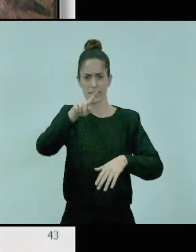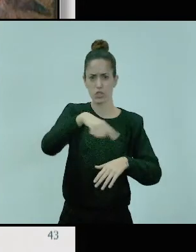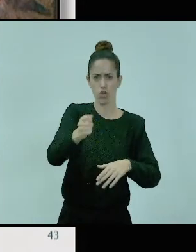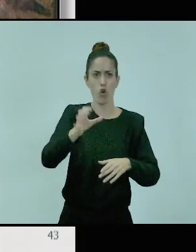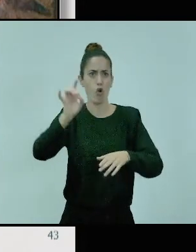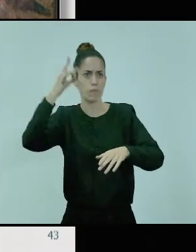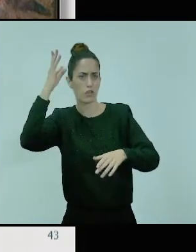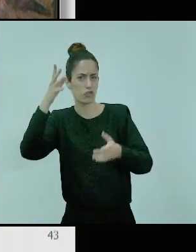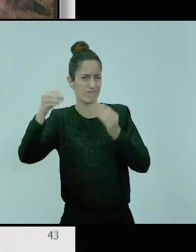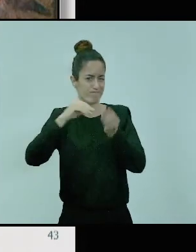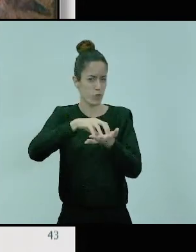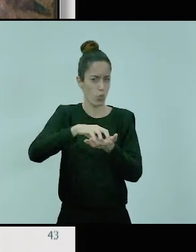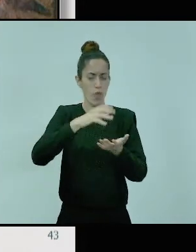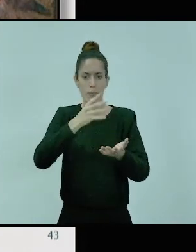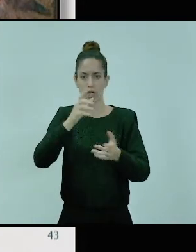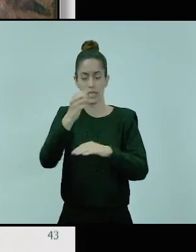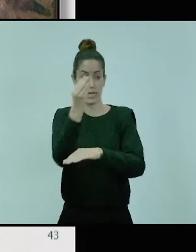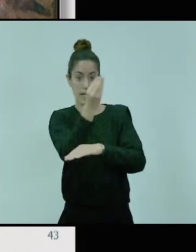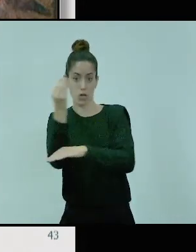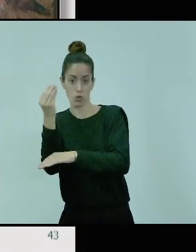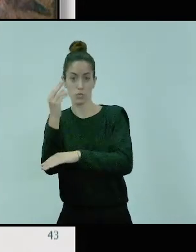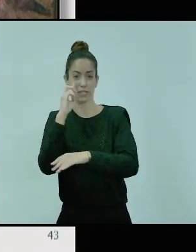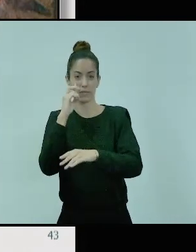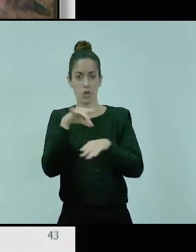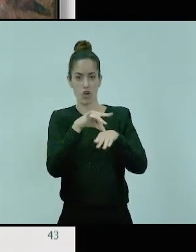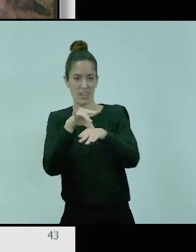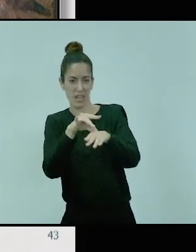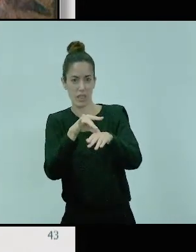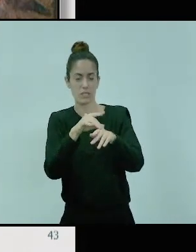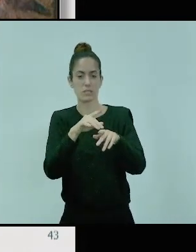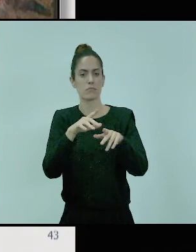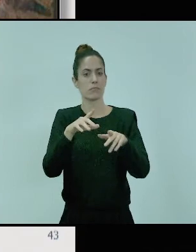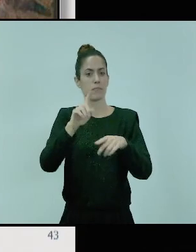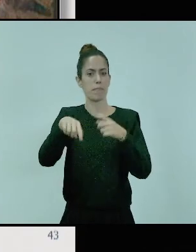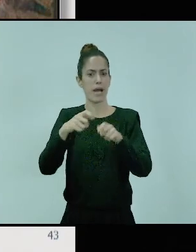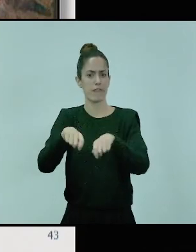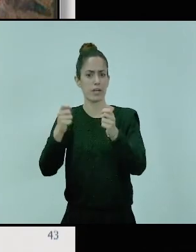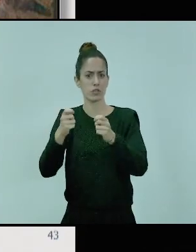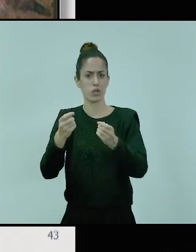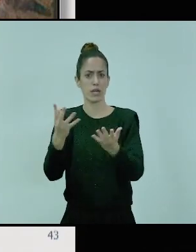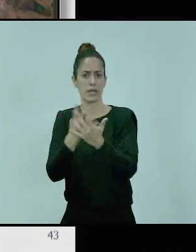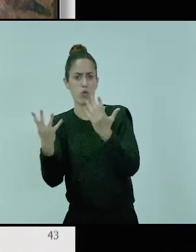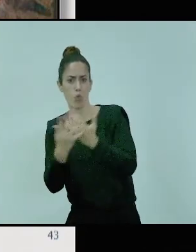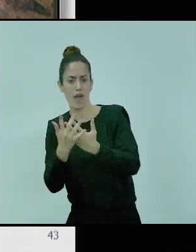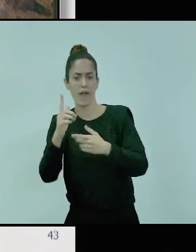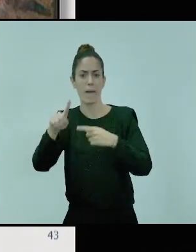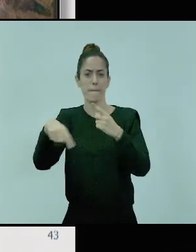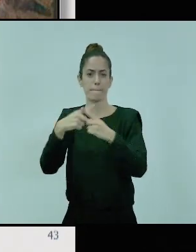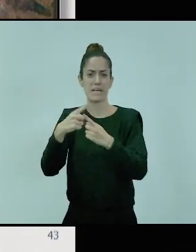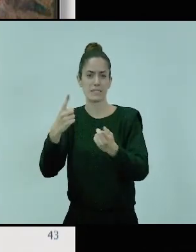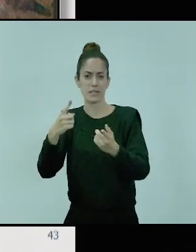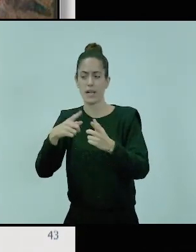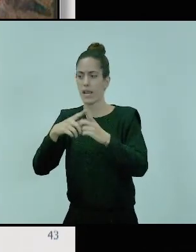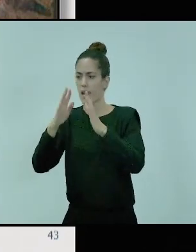lo inventó. Entre otras cosas porque las columnas aparecen orientadas, aparecen las fracturas conjugadas y las dovelas